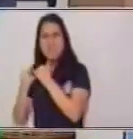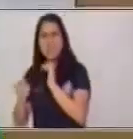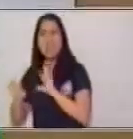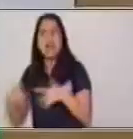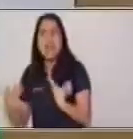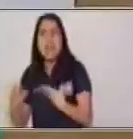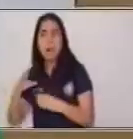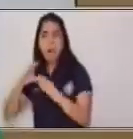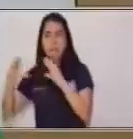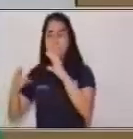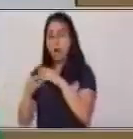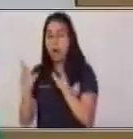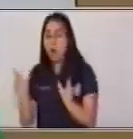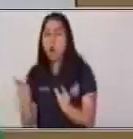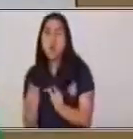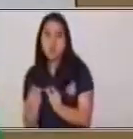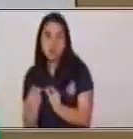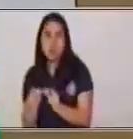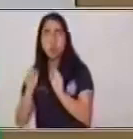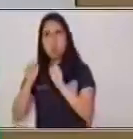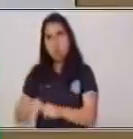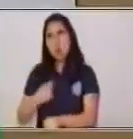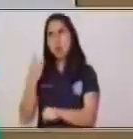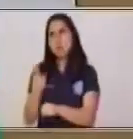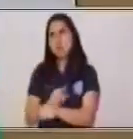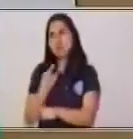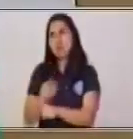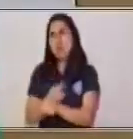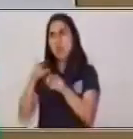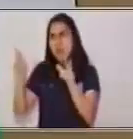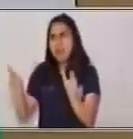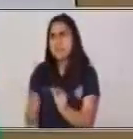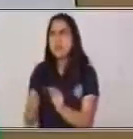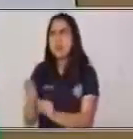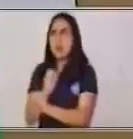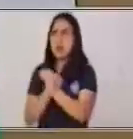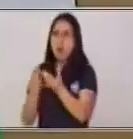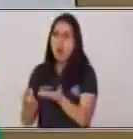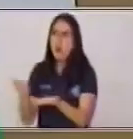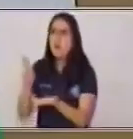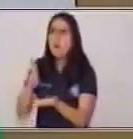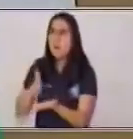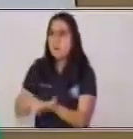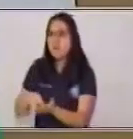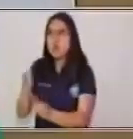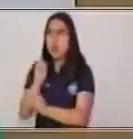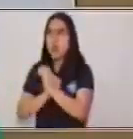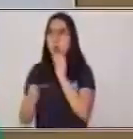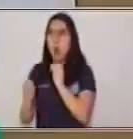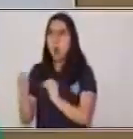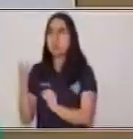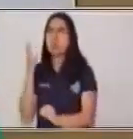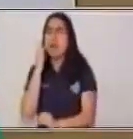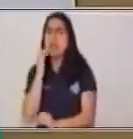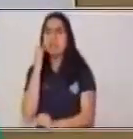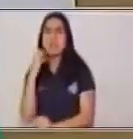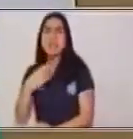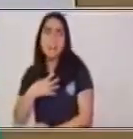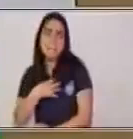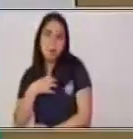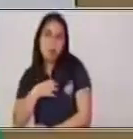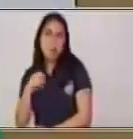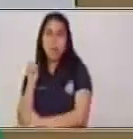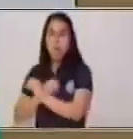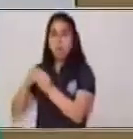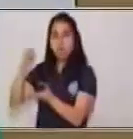conclusión y puede ser síntesis, anécdota, afirmación, cita,